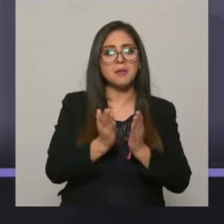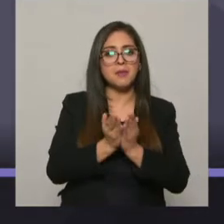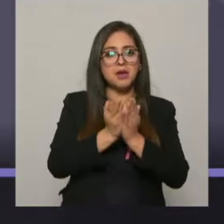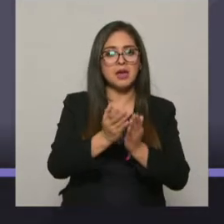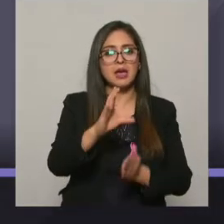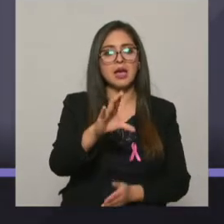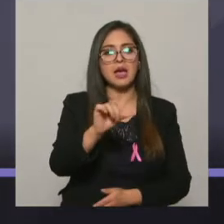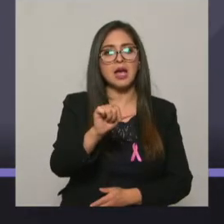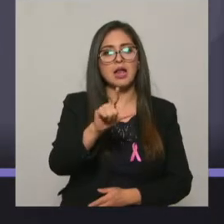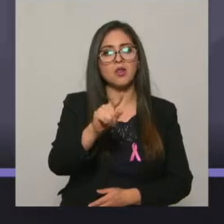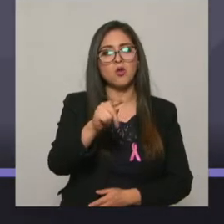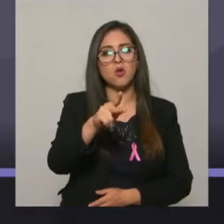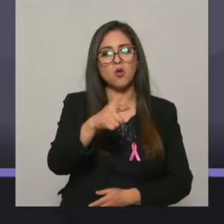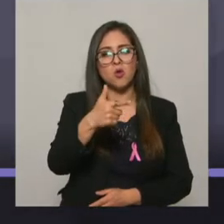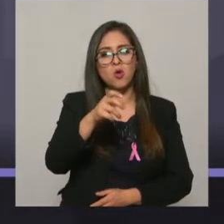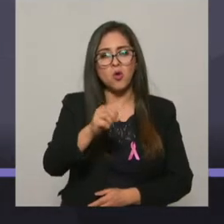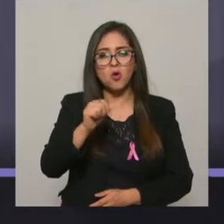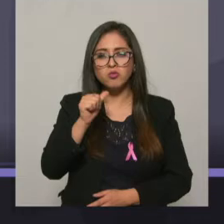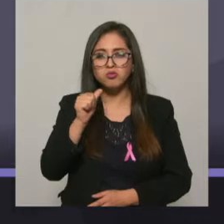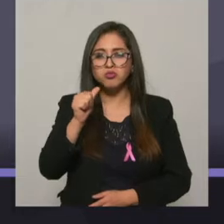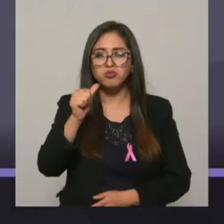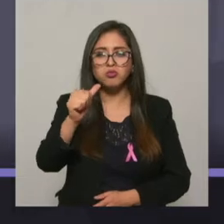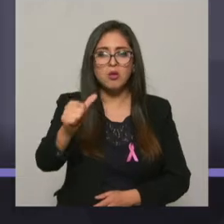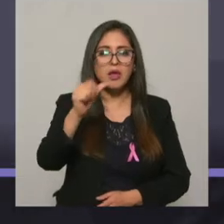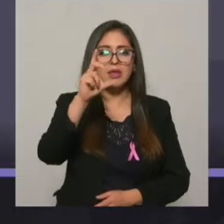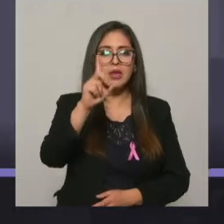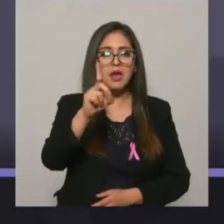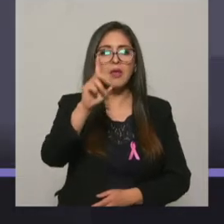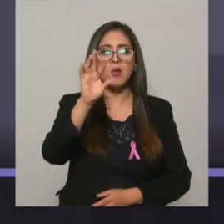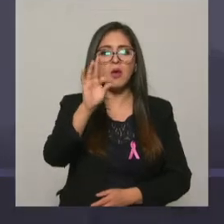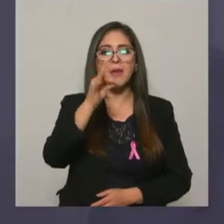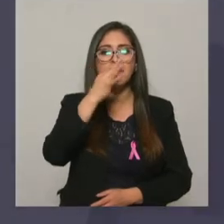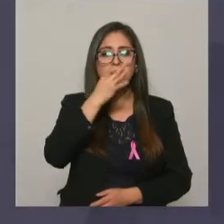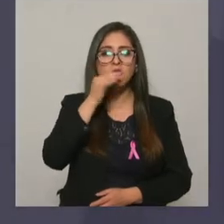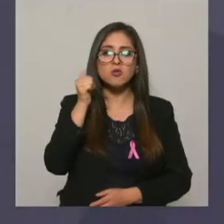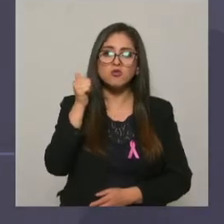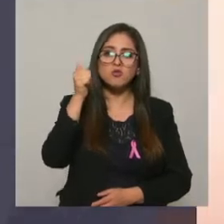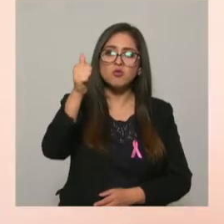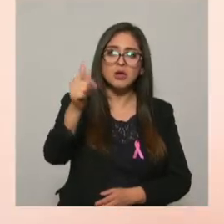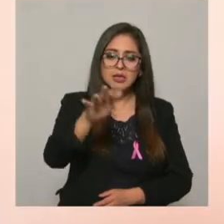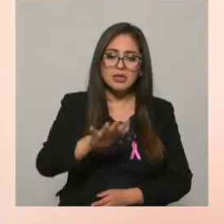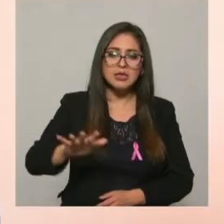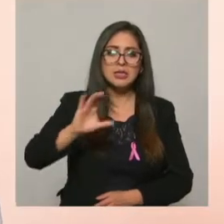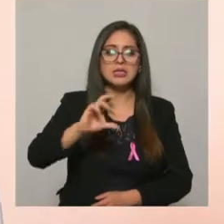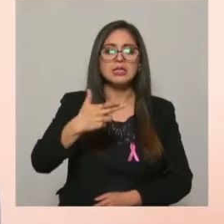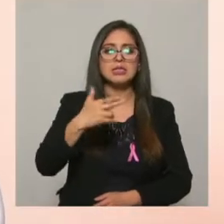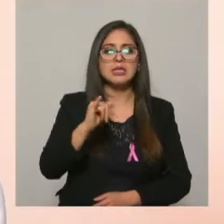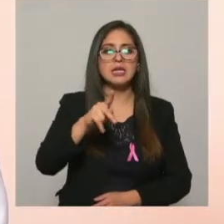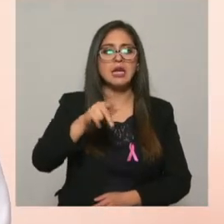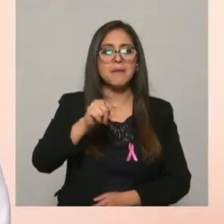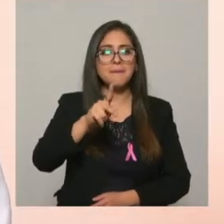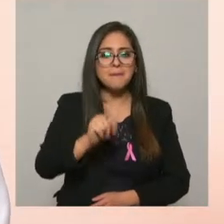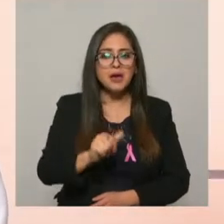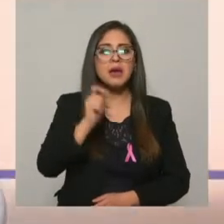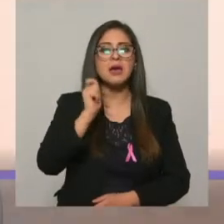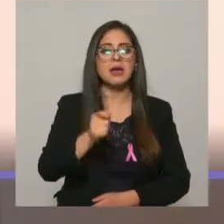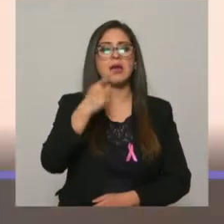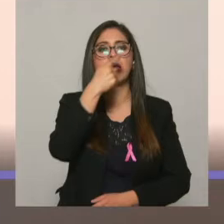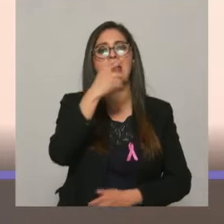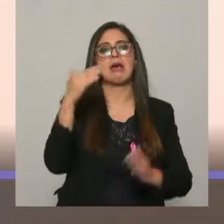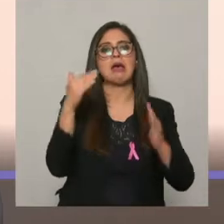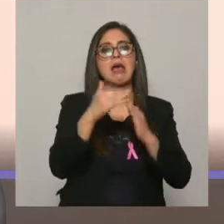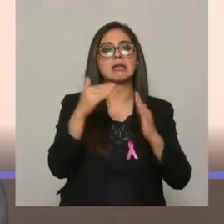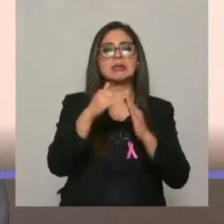la trajinera, aproximadamente unos 30, 40 minutos de viaje, hasta llegar a la chinampa, en donde todo ocurre en una casa en obra negra. Oye,